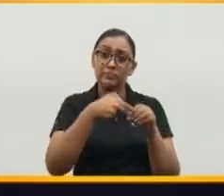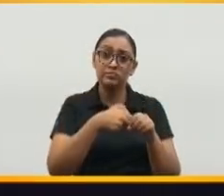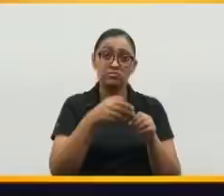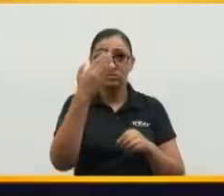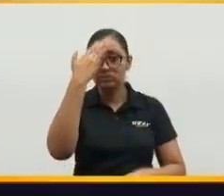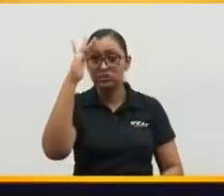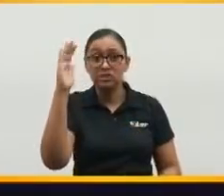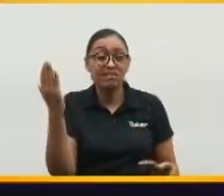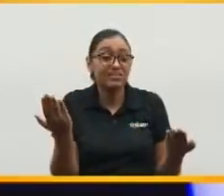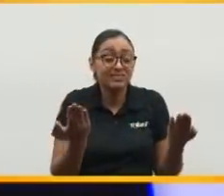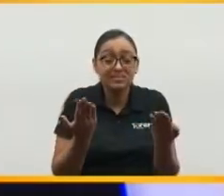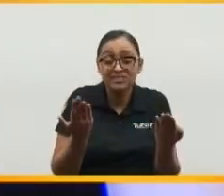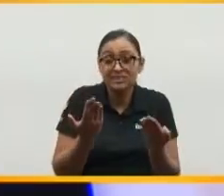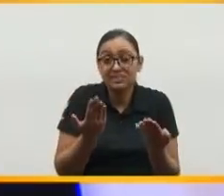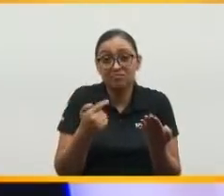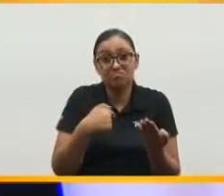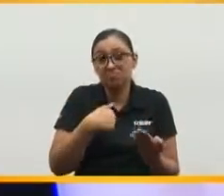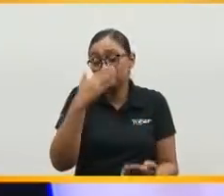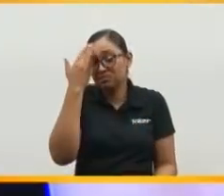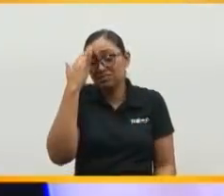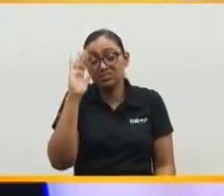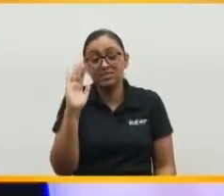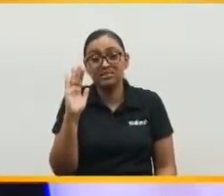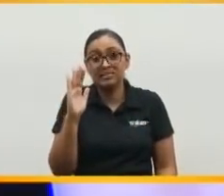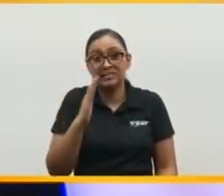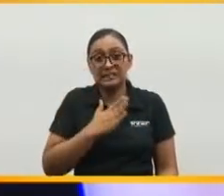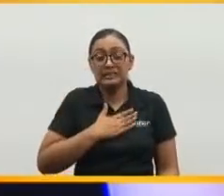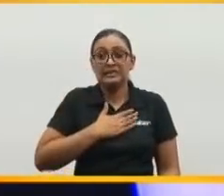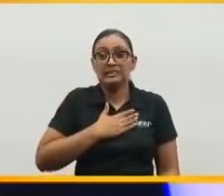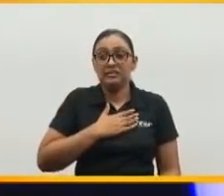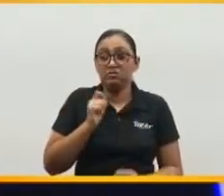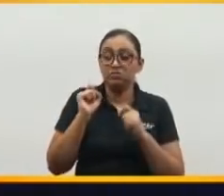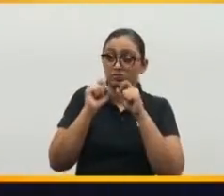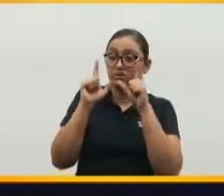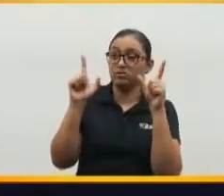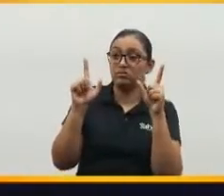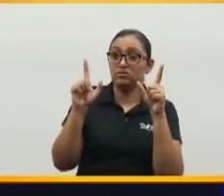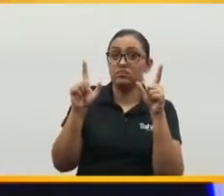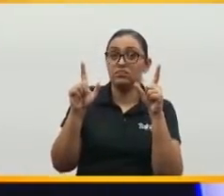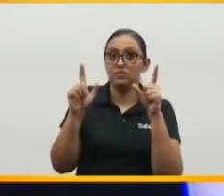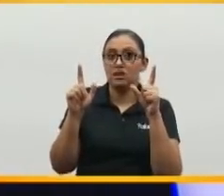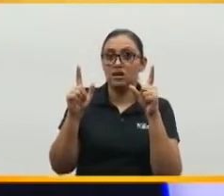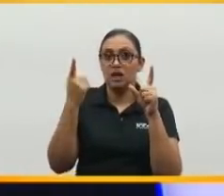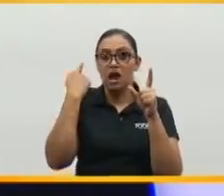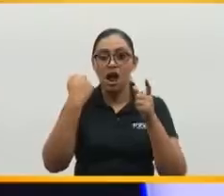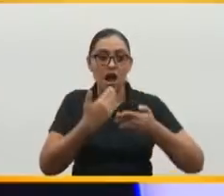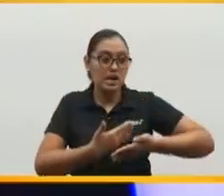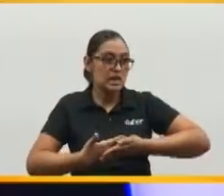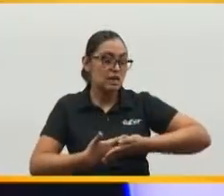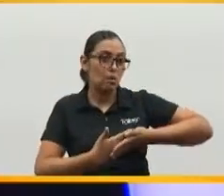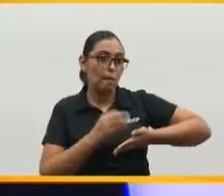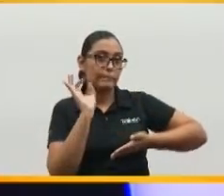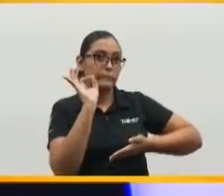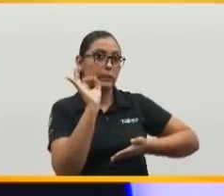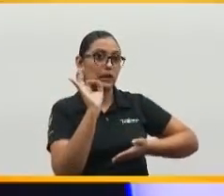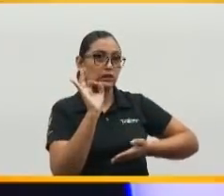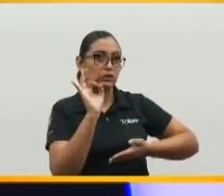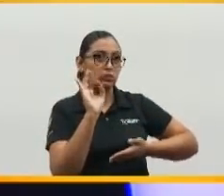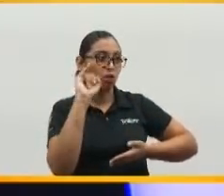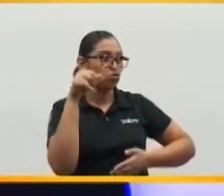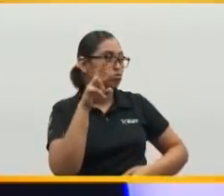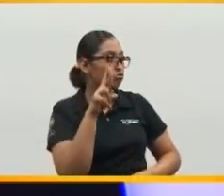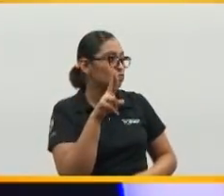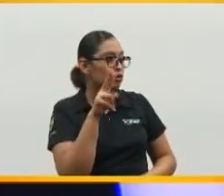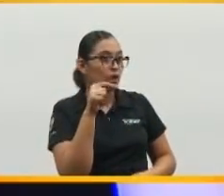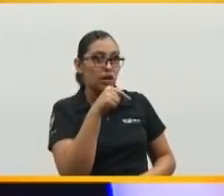Yo no sabría qué hacer. ¿Se imagina qué noticia sería para mí que me digan, ah, el hijo del pastor Toby es un vendedor de drogas? ¿Qué